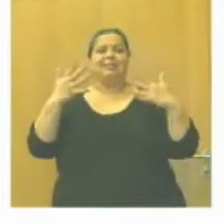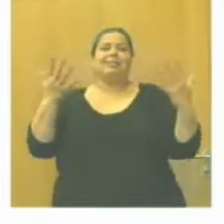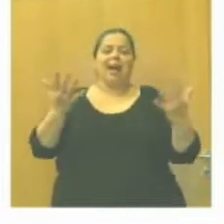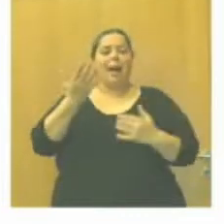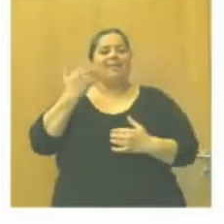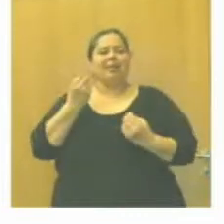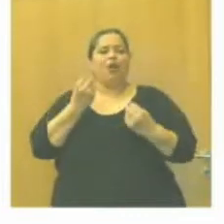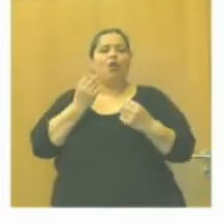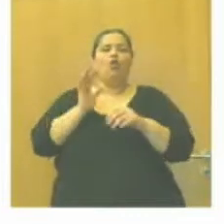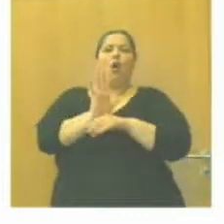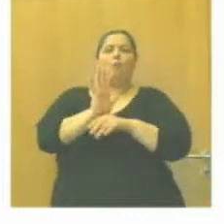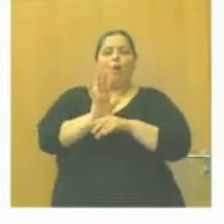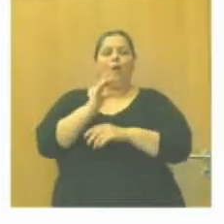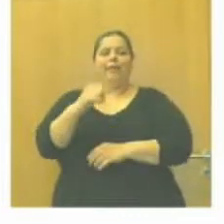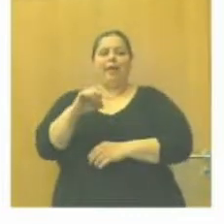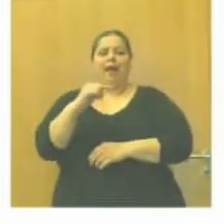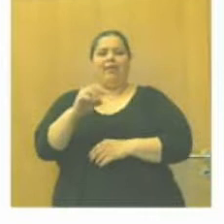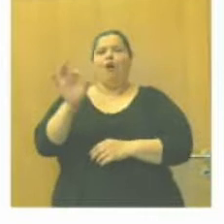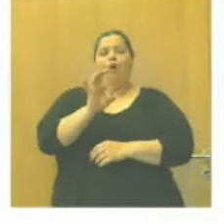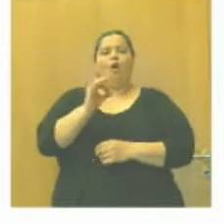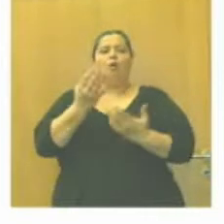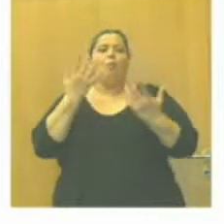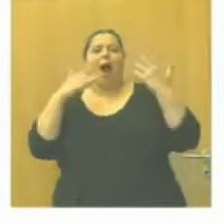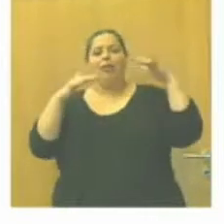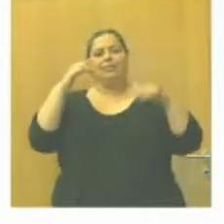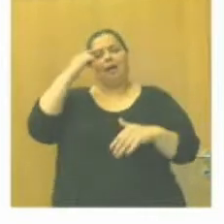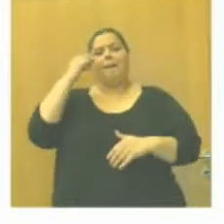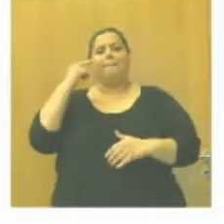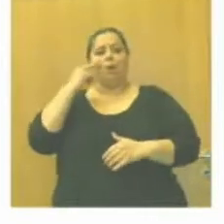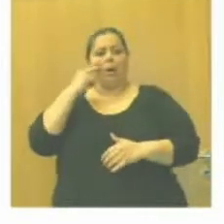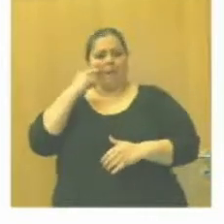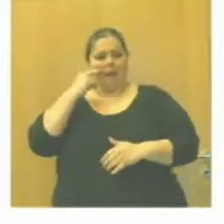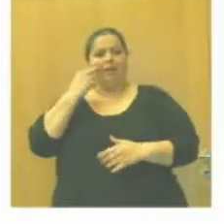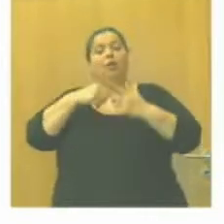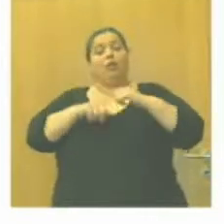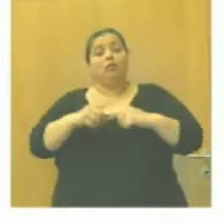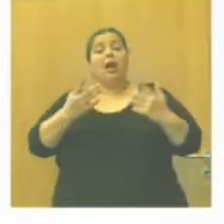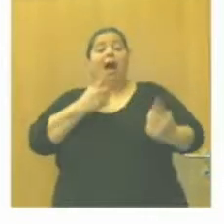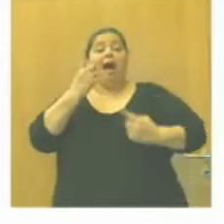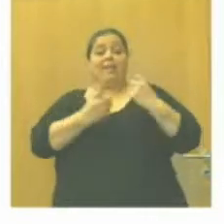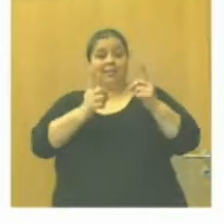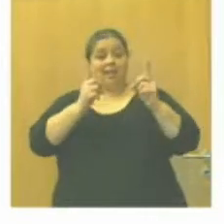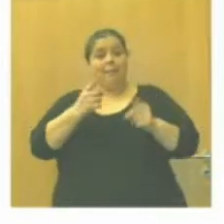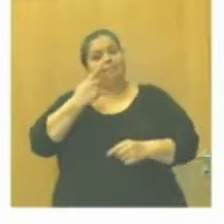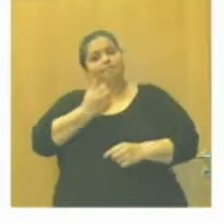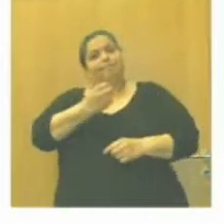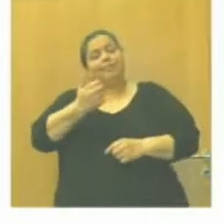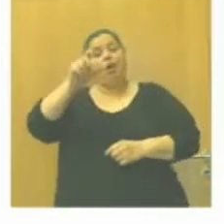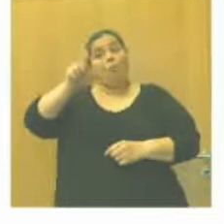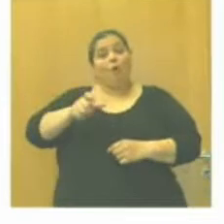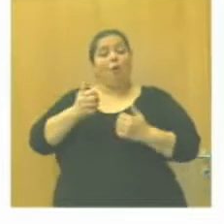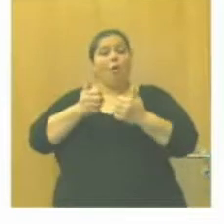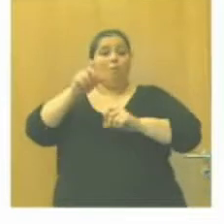connotación negativa o problemática, y también está siendo vista muchas veces así de los cuidadores mismos, lo